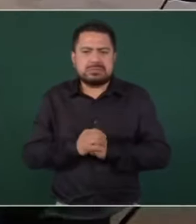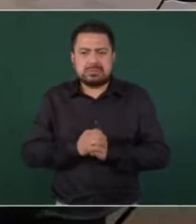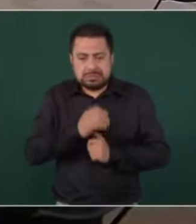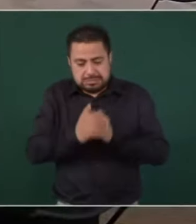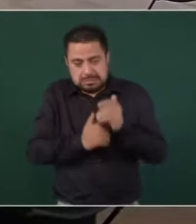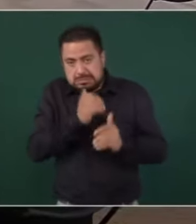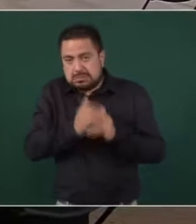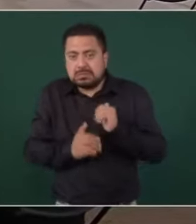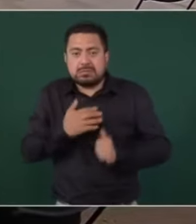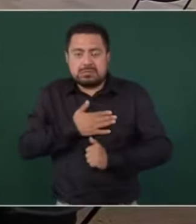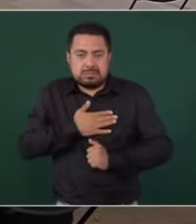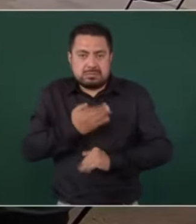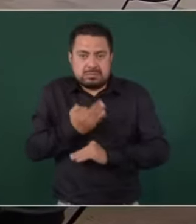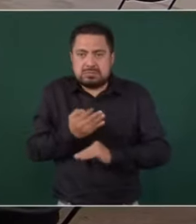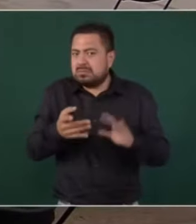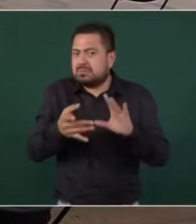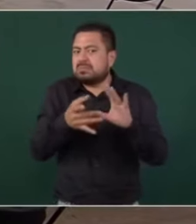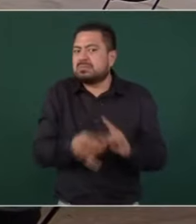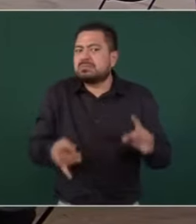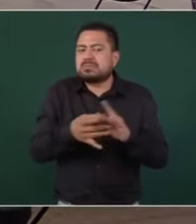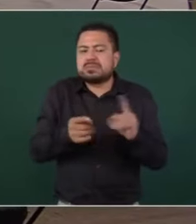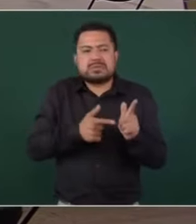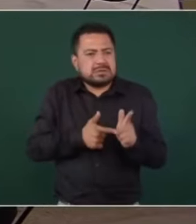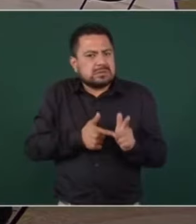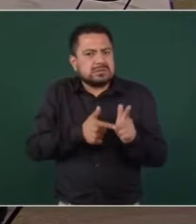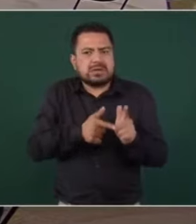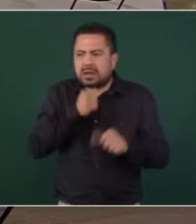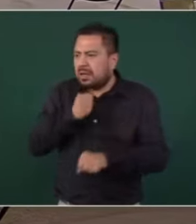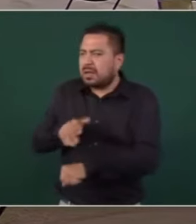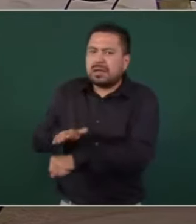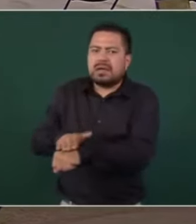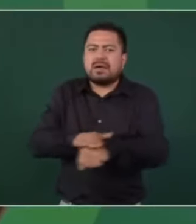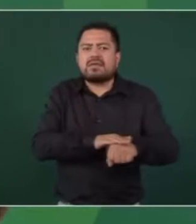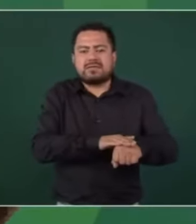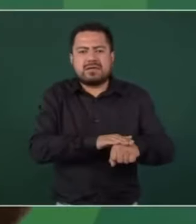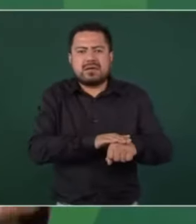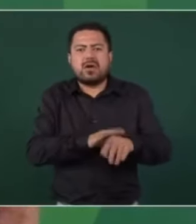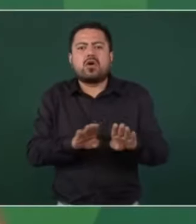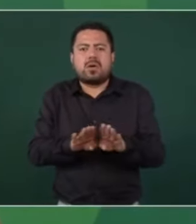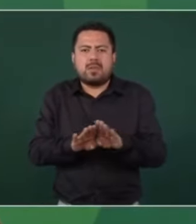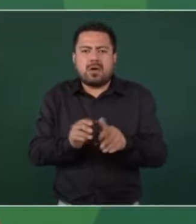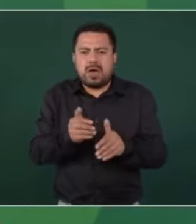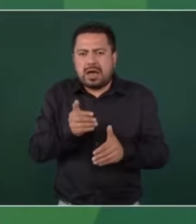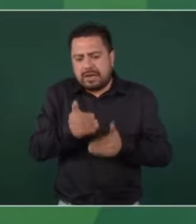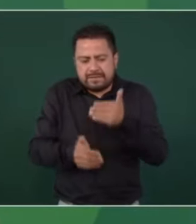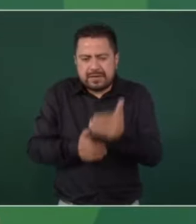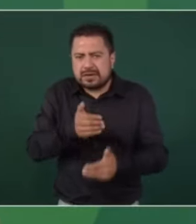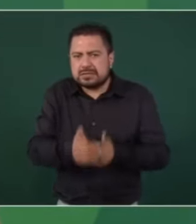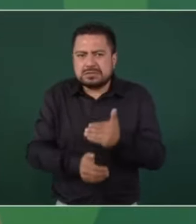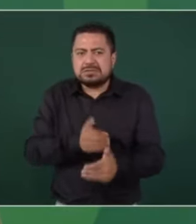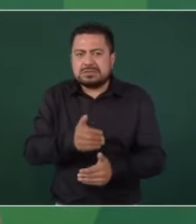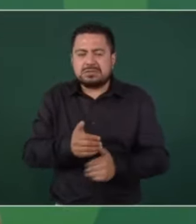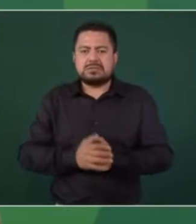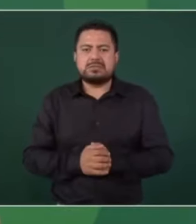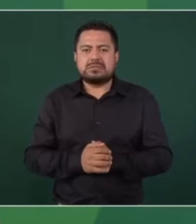Antes de poner la información los invitamos a que se suscriban a este canal, que activen la campanita de notificaciones y que nos